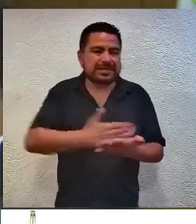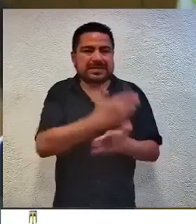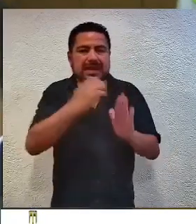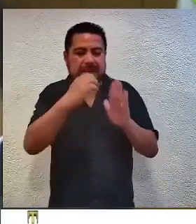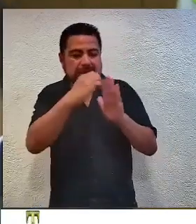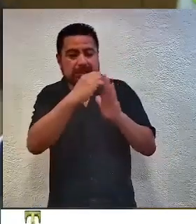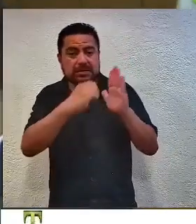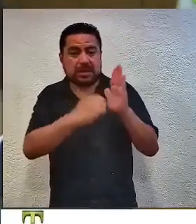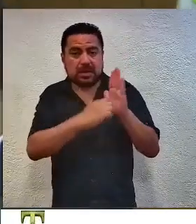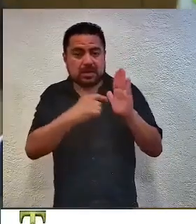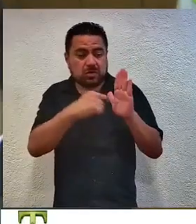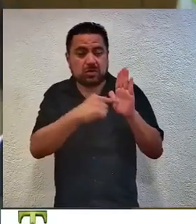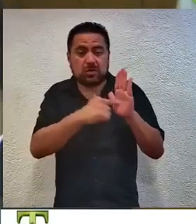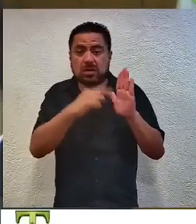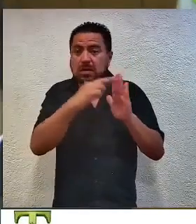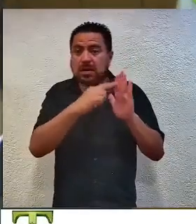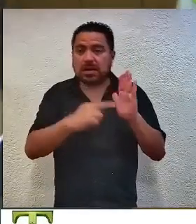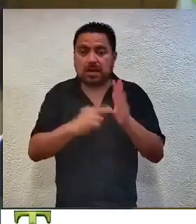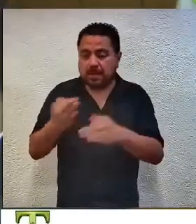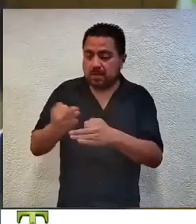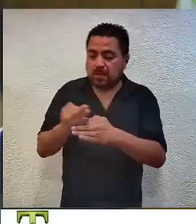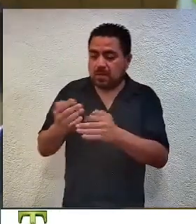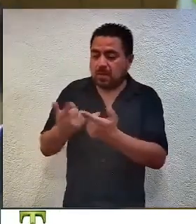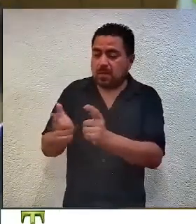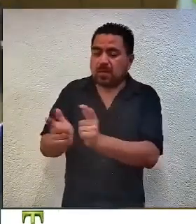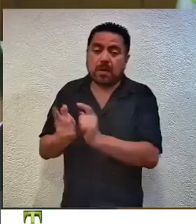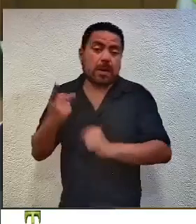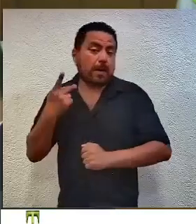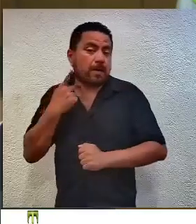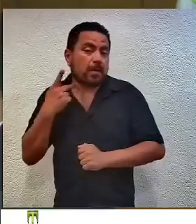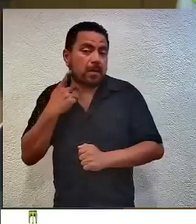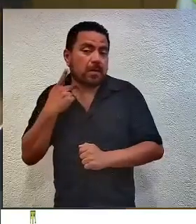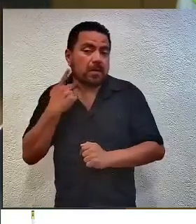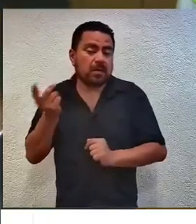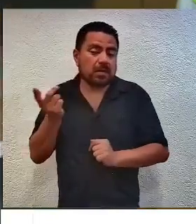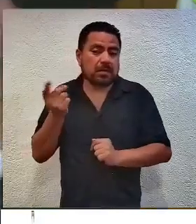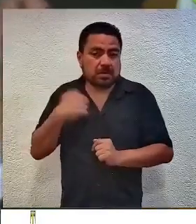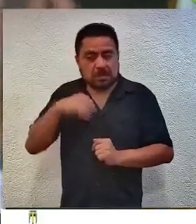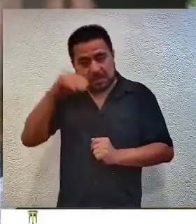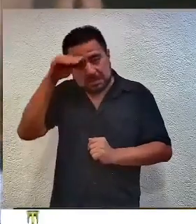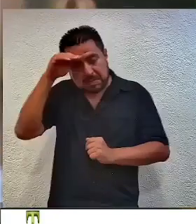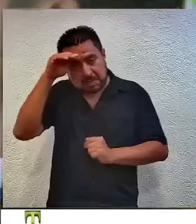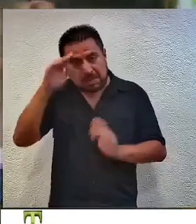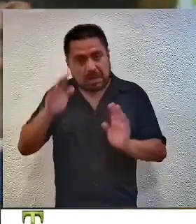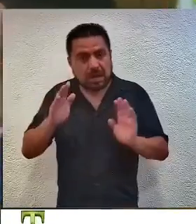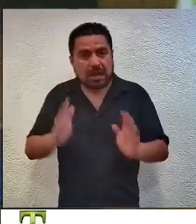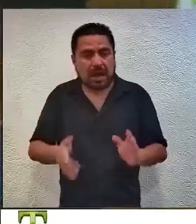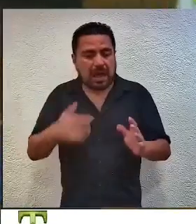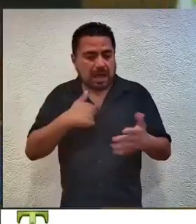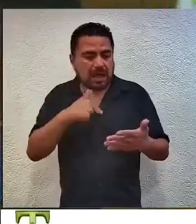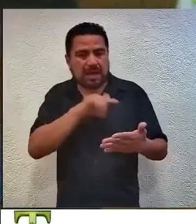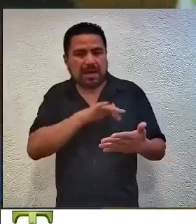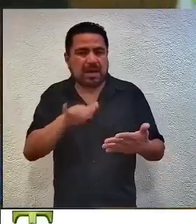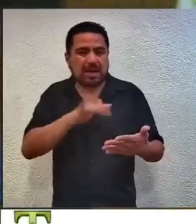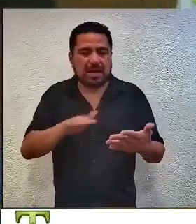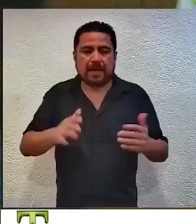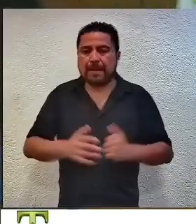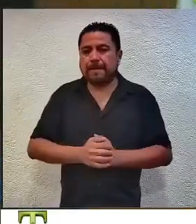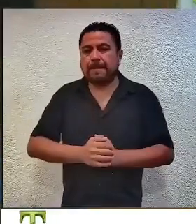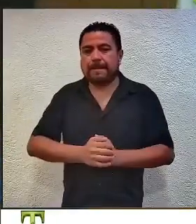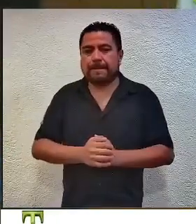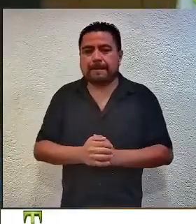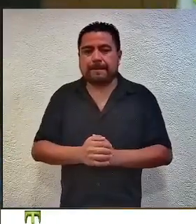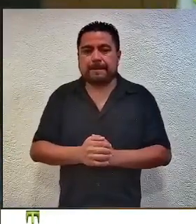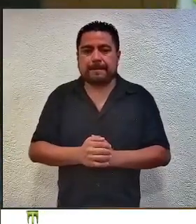y reglamentos de Morena en los supuestos previstos de los que ya hice lectura.